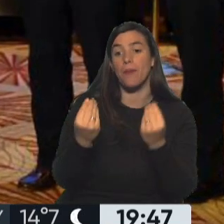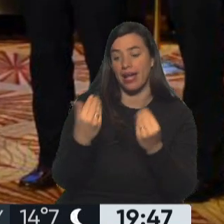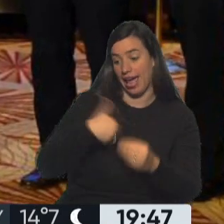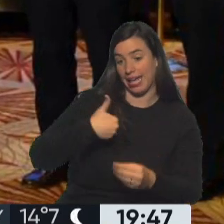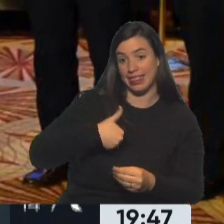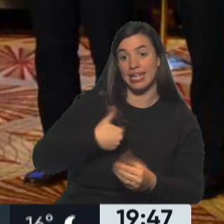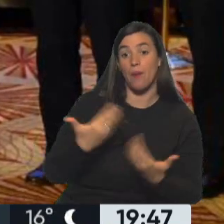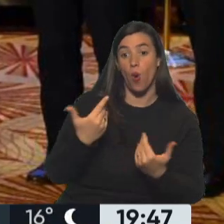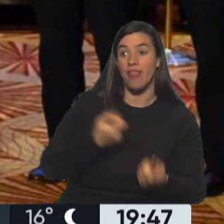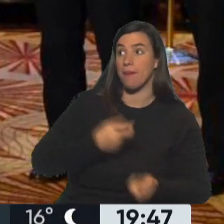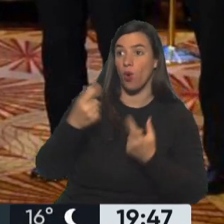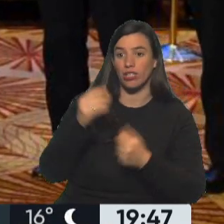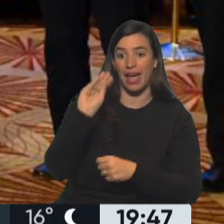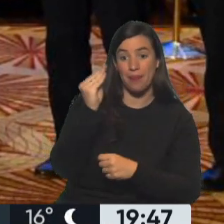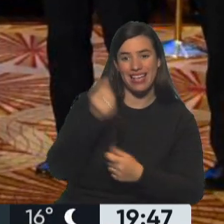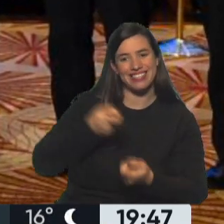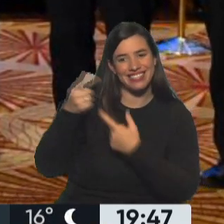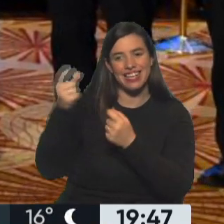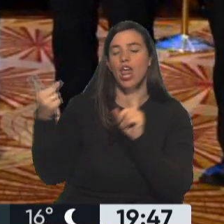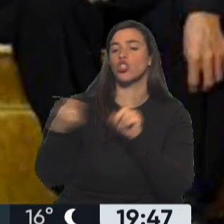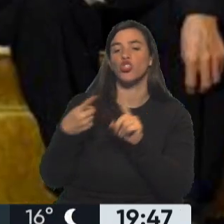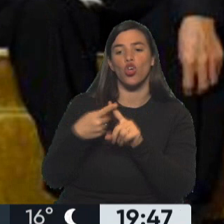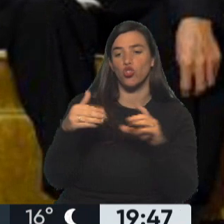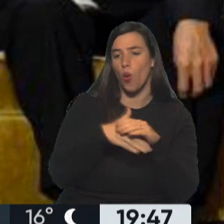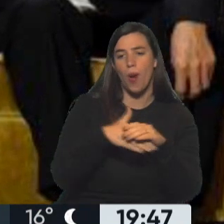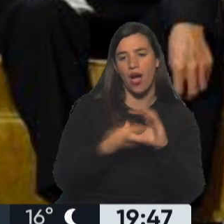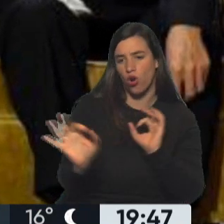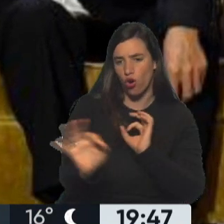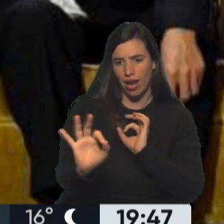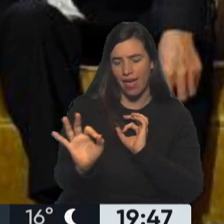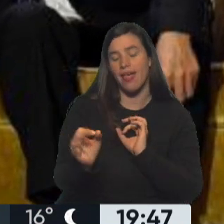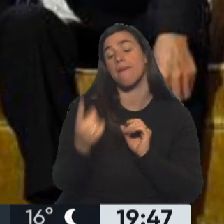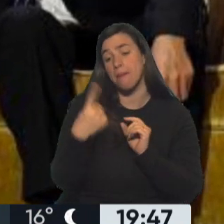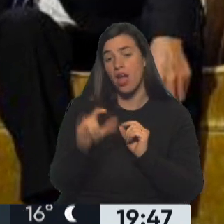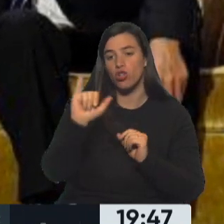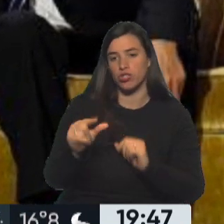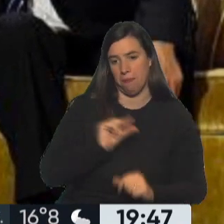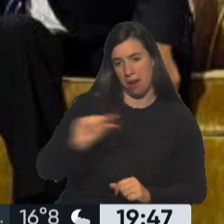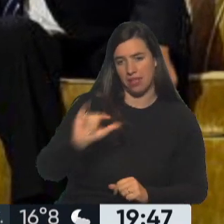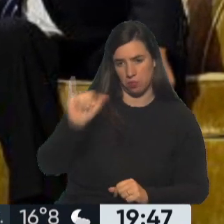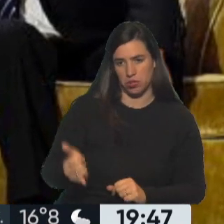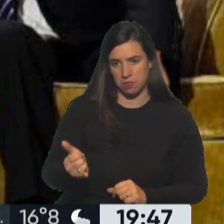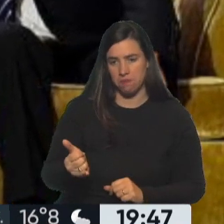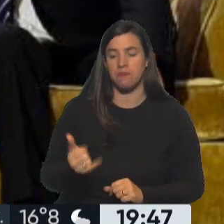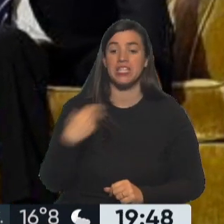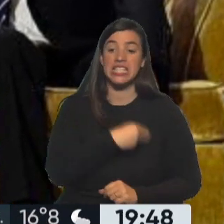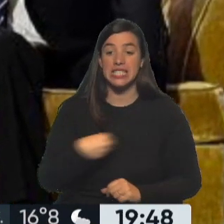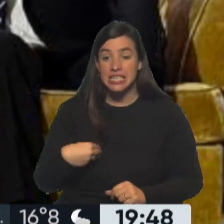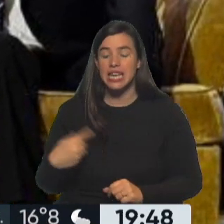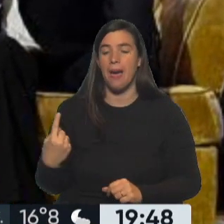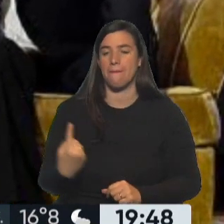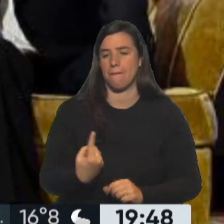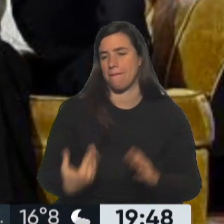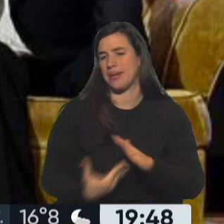Brasil sin ser socio directo ni del BRICS ni del banco, con esa línea de financiación. Eventualmente China es el principal socio de la Argentina, a la par